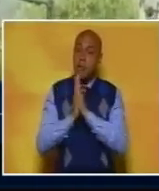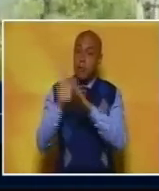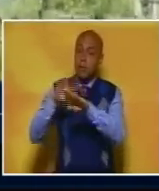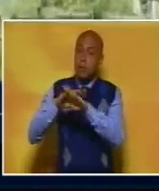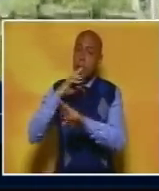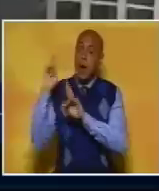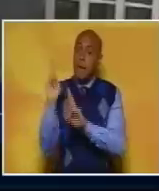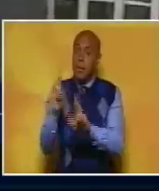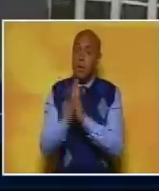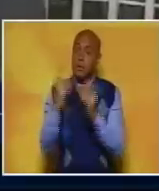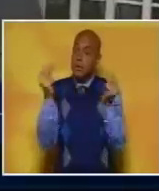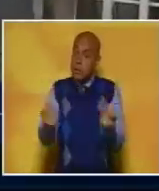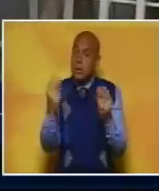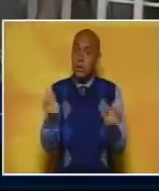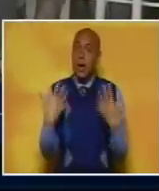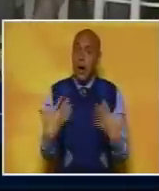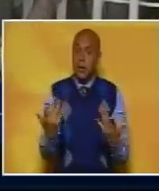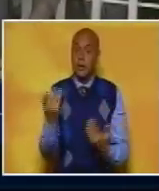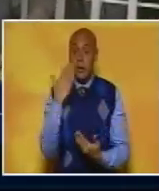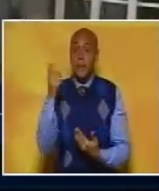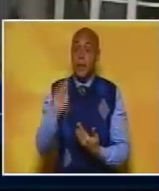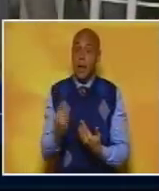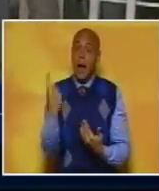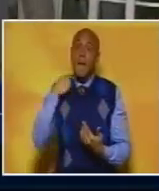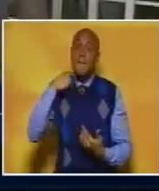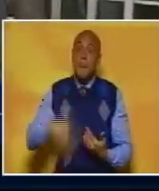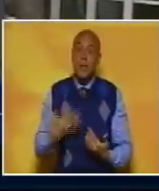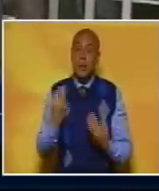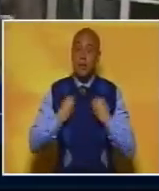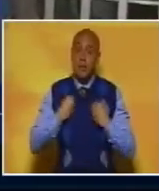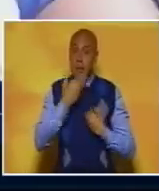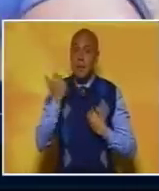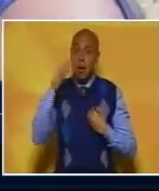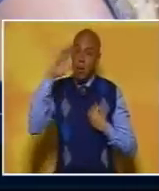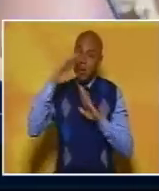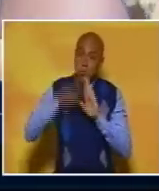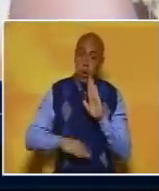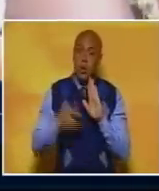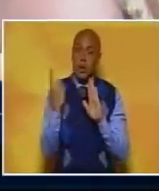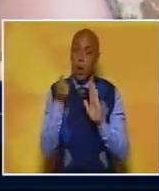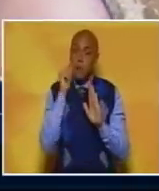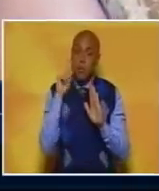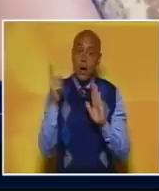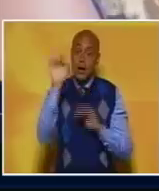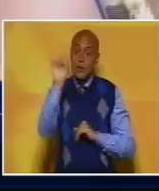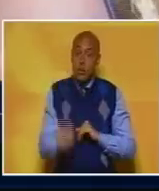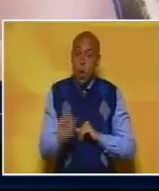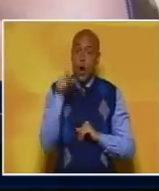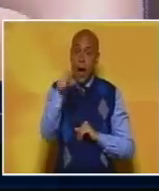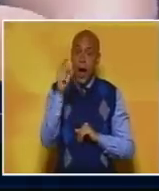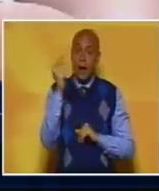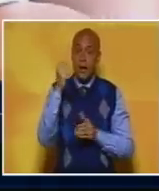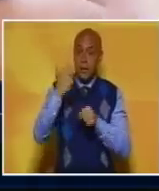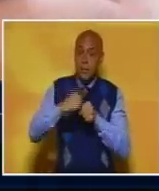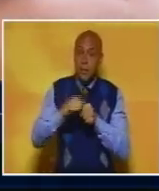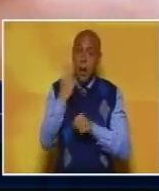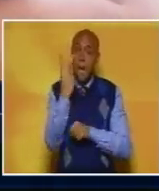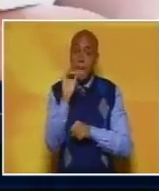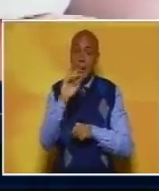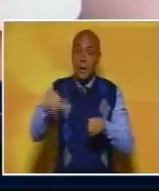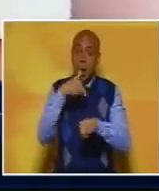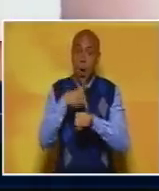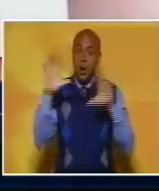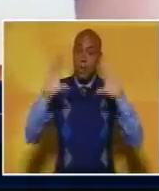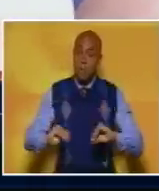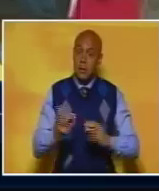competentes se solvente pronto la situación, ya que han perdido calidad de vida, sobre todo los habitantes del sur del lago, que llevan más de 20 horas sin